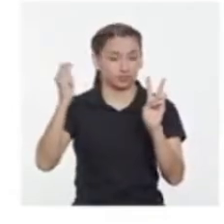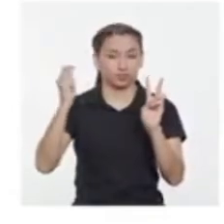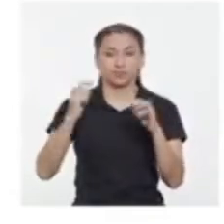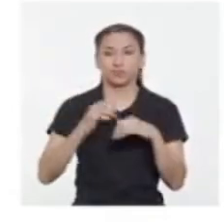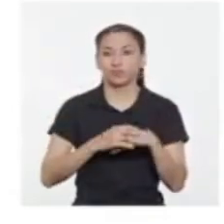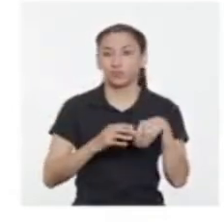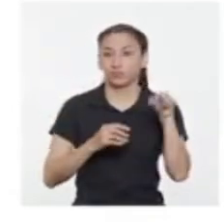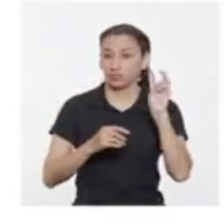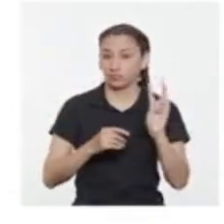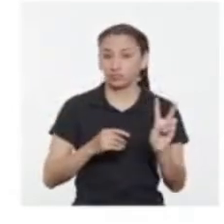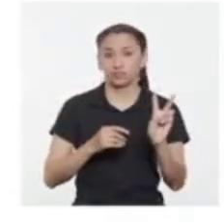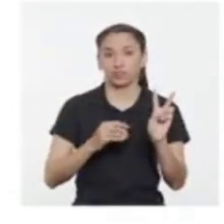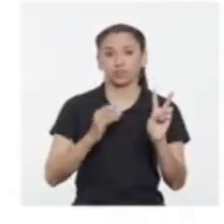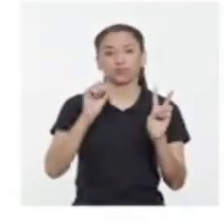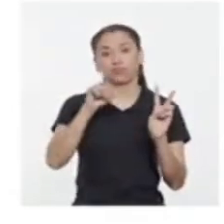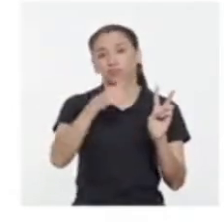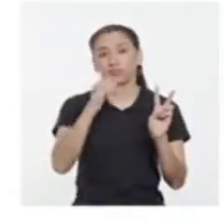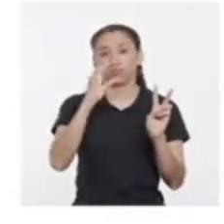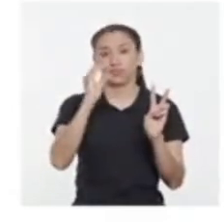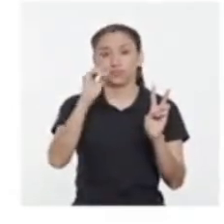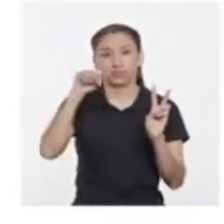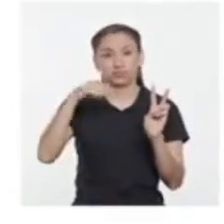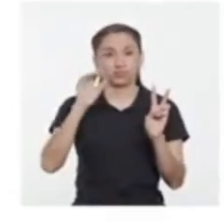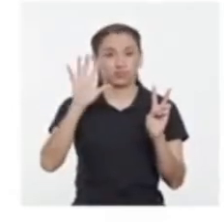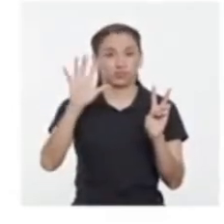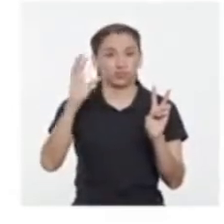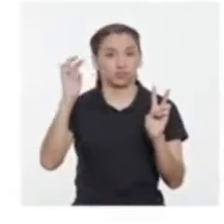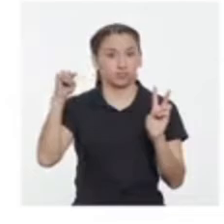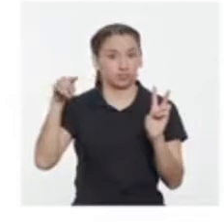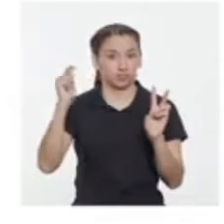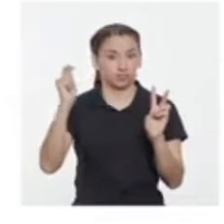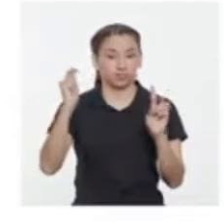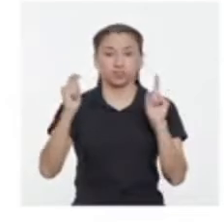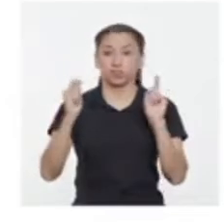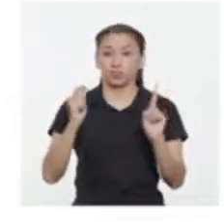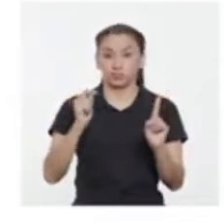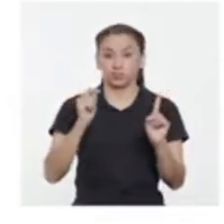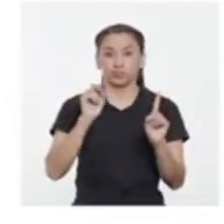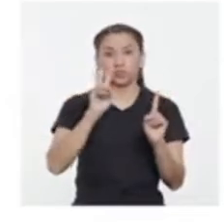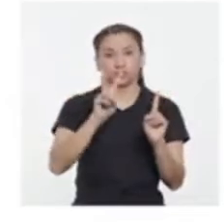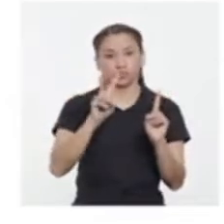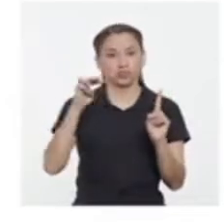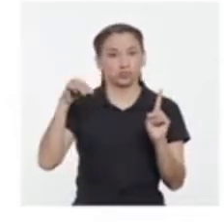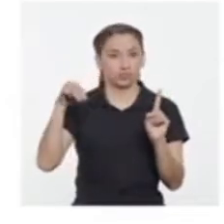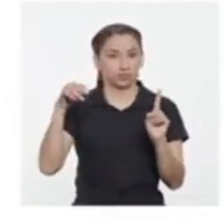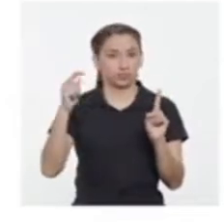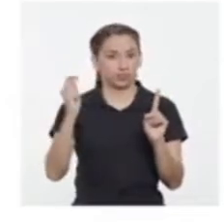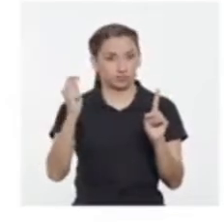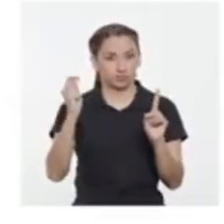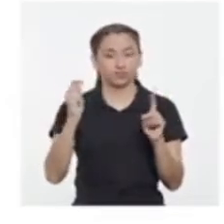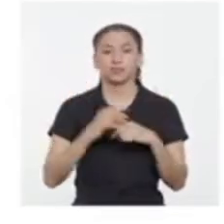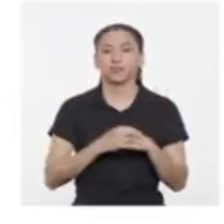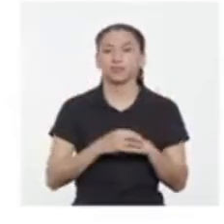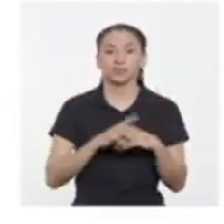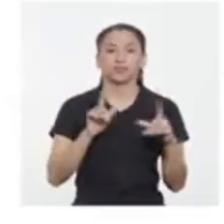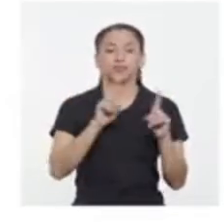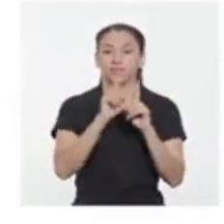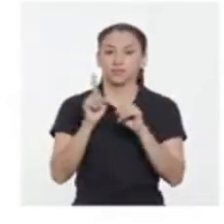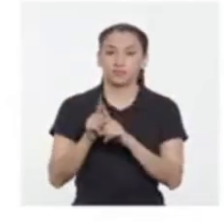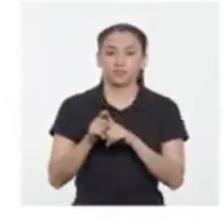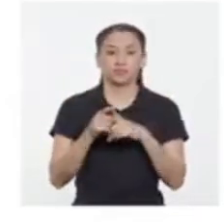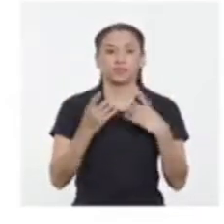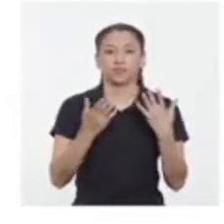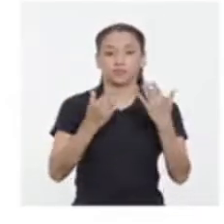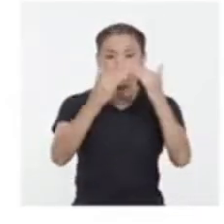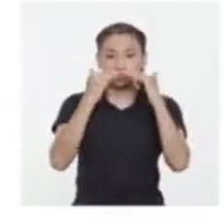metros, otros 2 de 0,5 metros y uno de 2 metros. Así como también